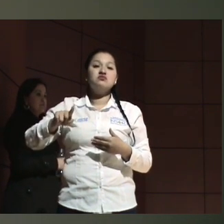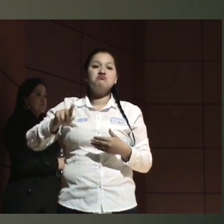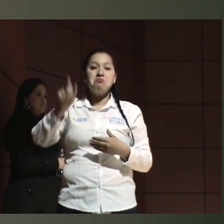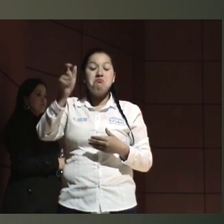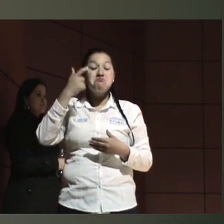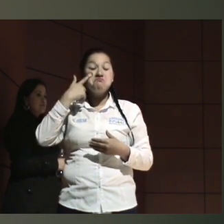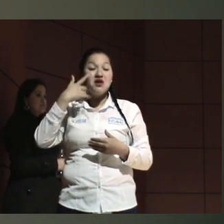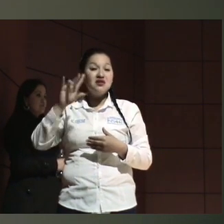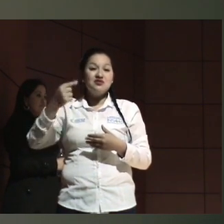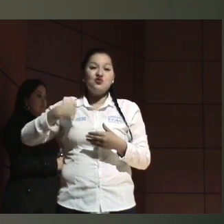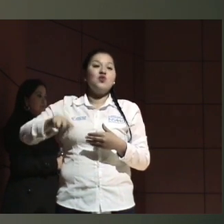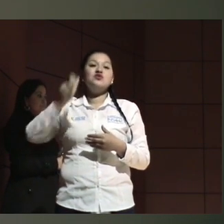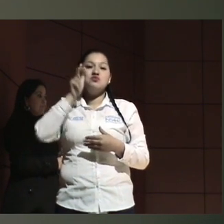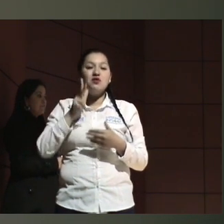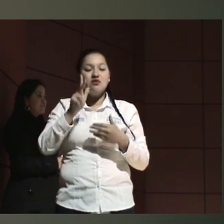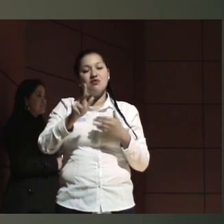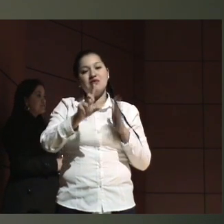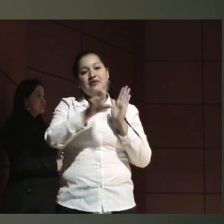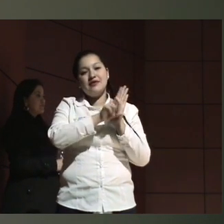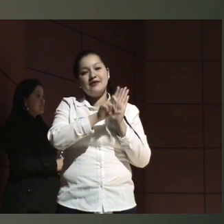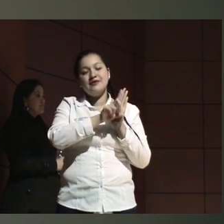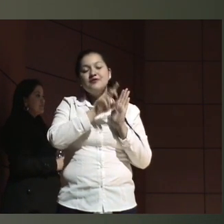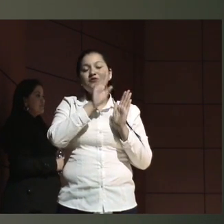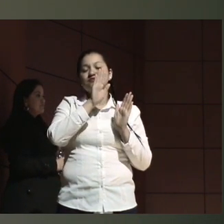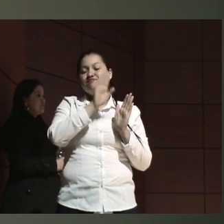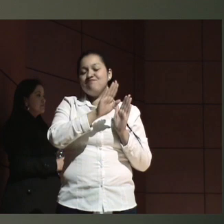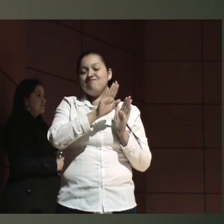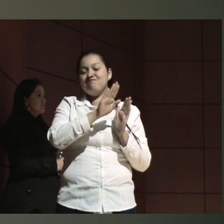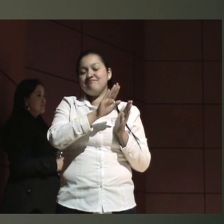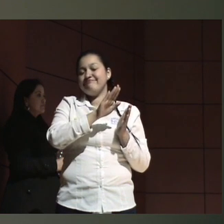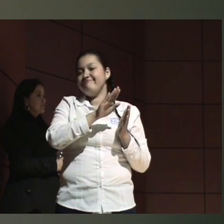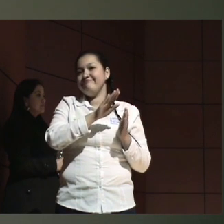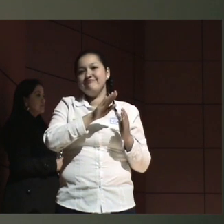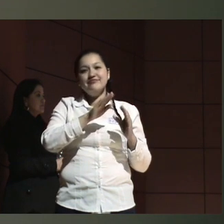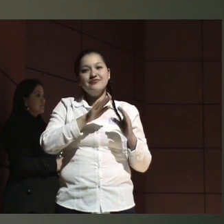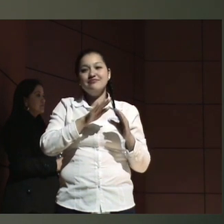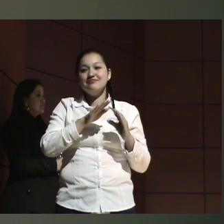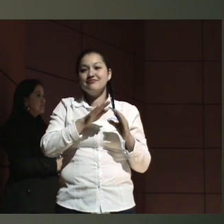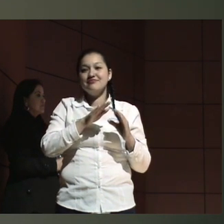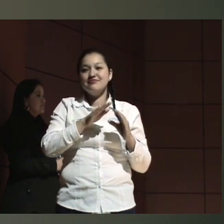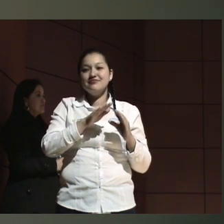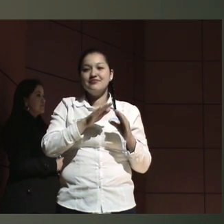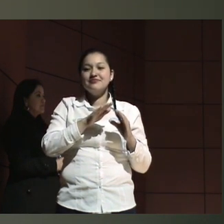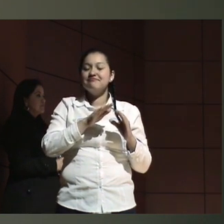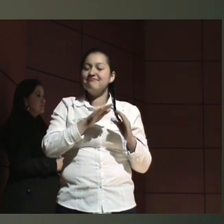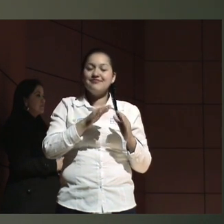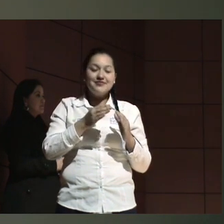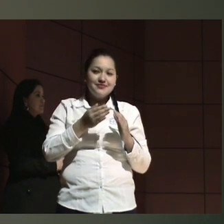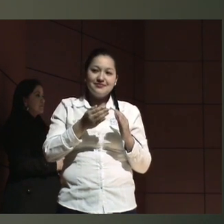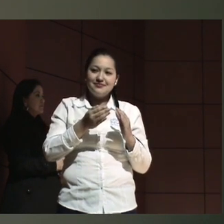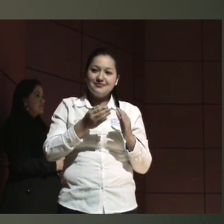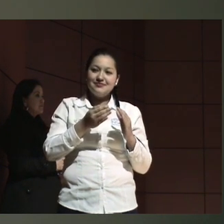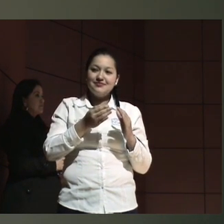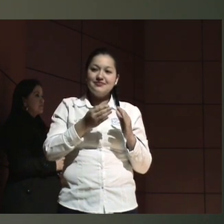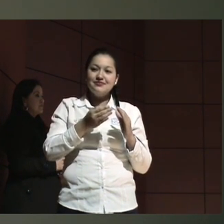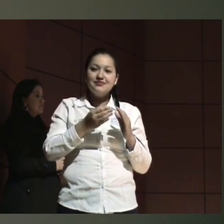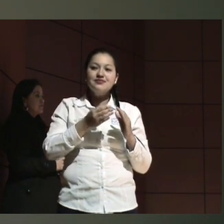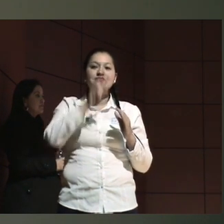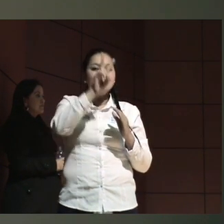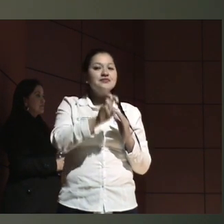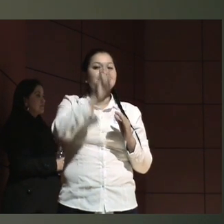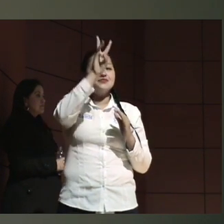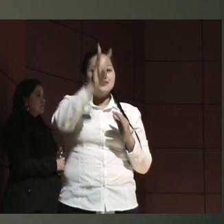en sentencia 478 de 2003 hiciera un llamado para que se evitaran utilizar estas expresiones